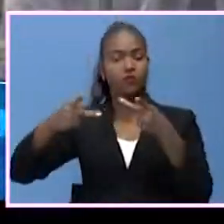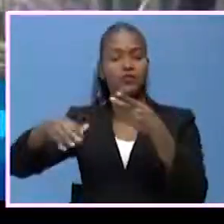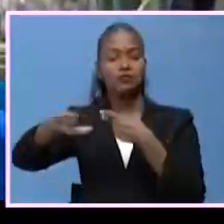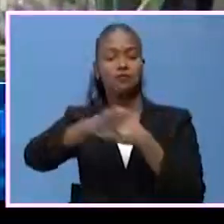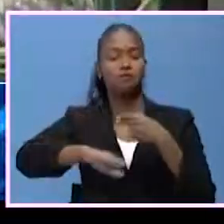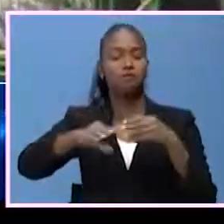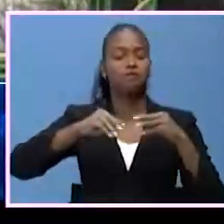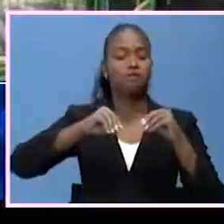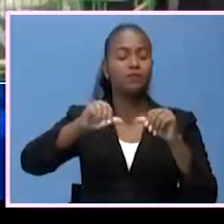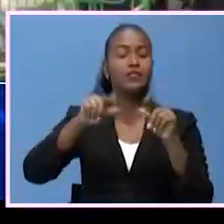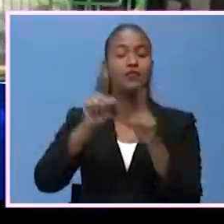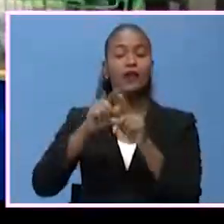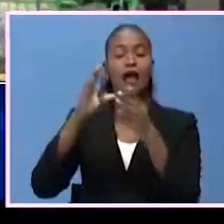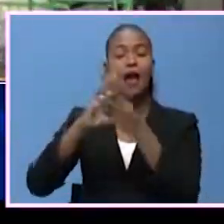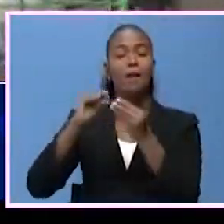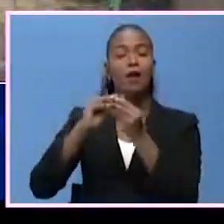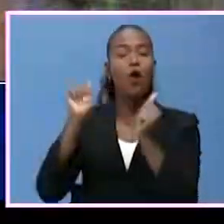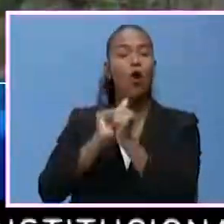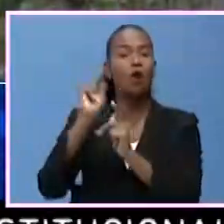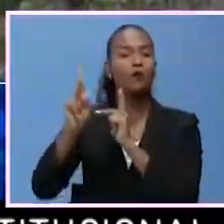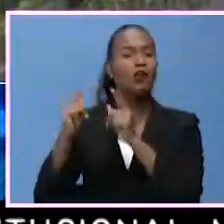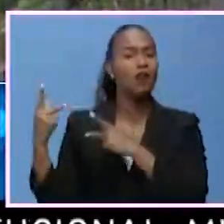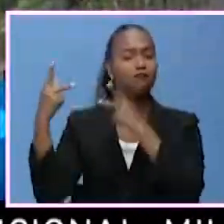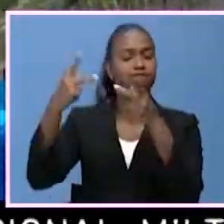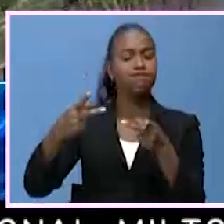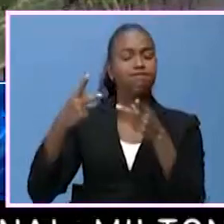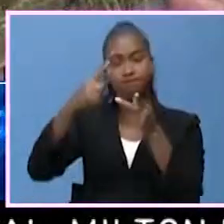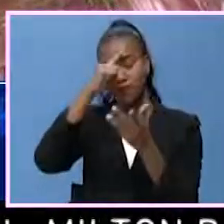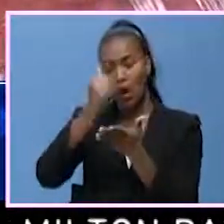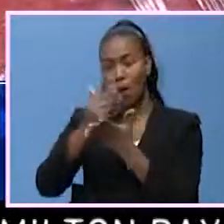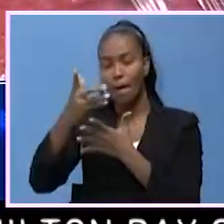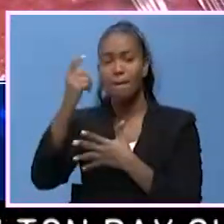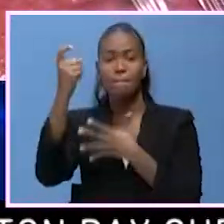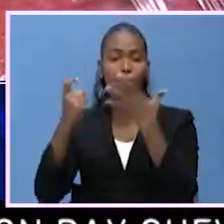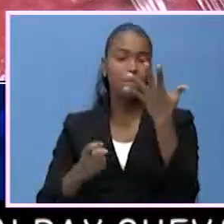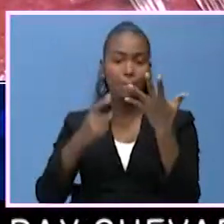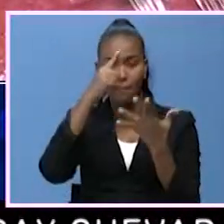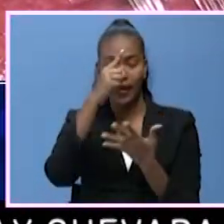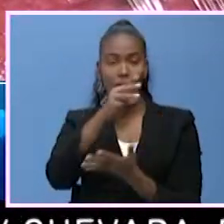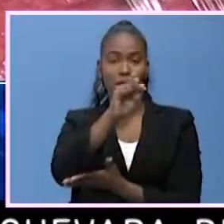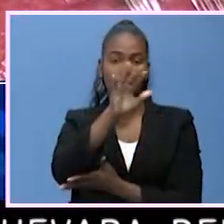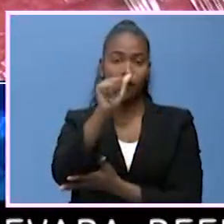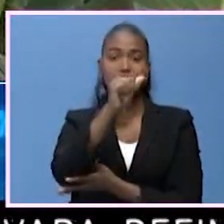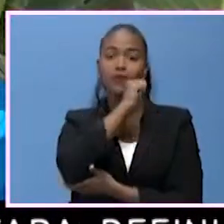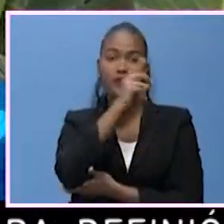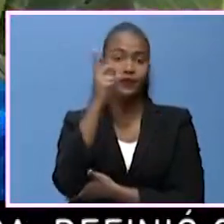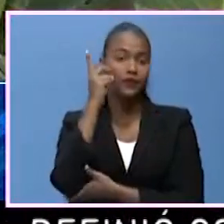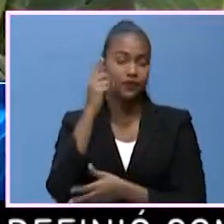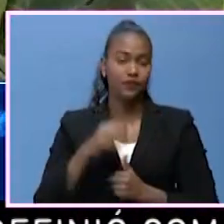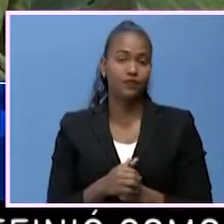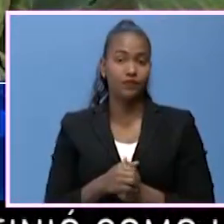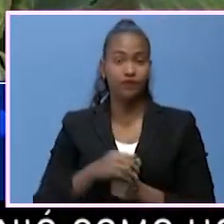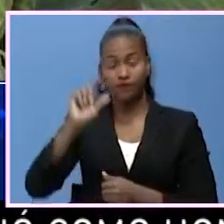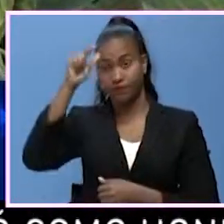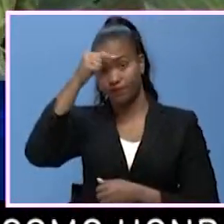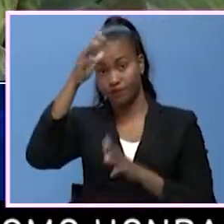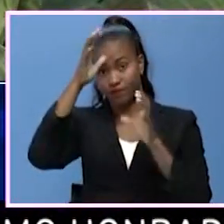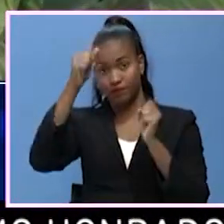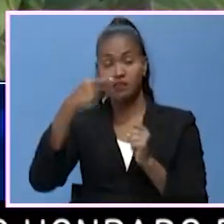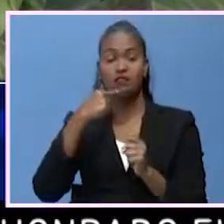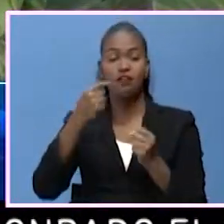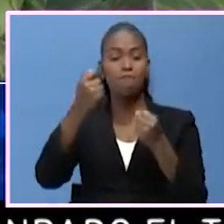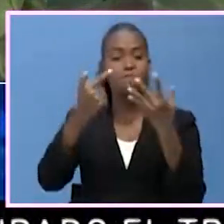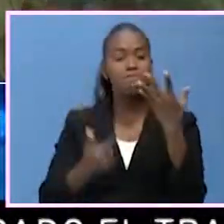abasto y habló con las personas que acuden a comprar los productos al Merca Santo Domingo. El jefe de Estado afirmó que